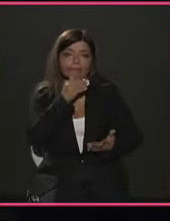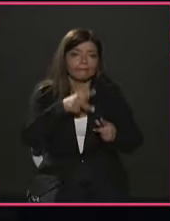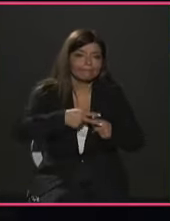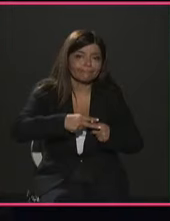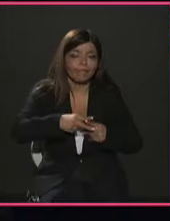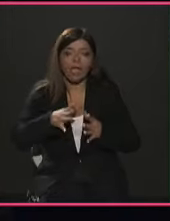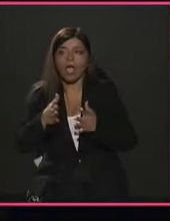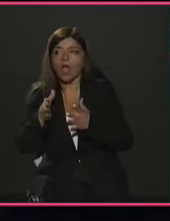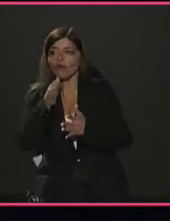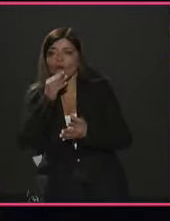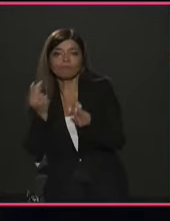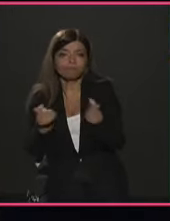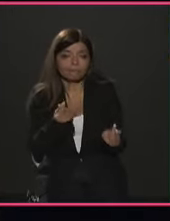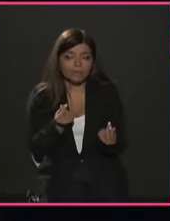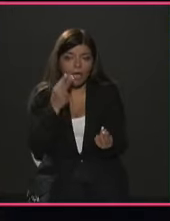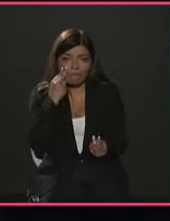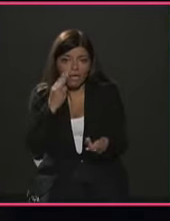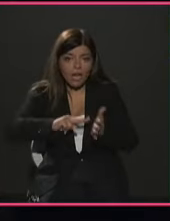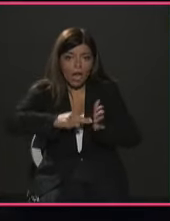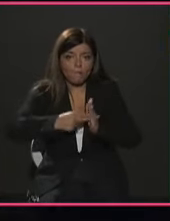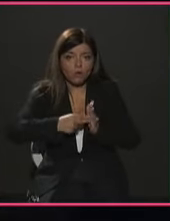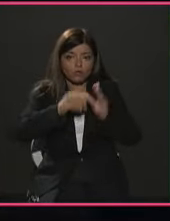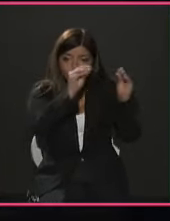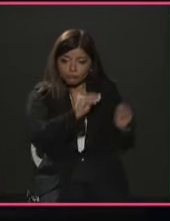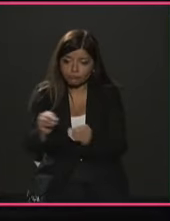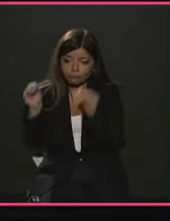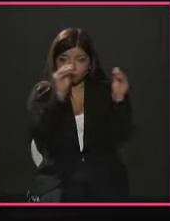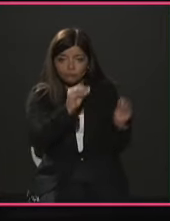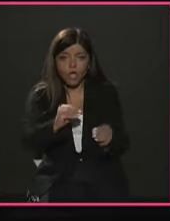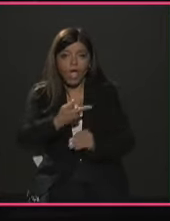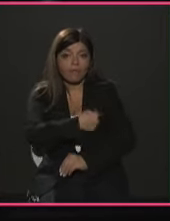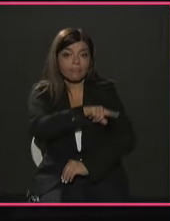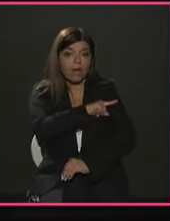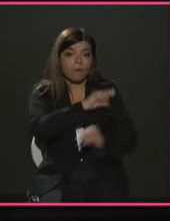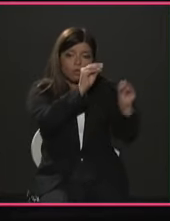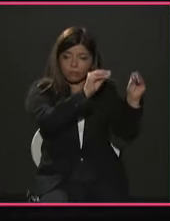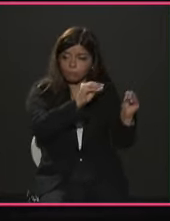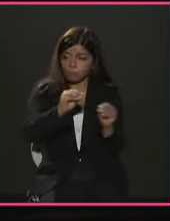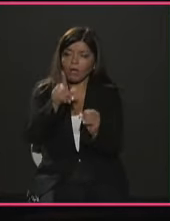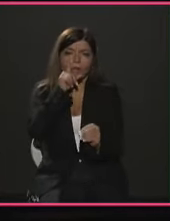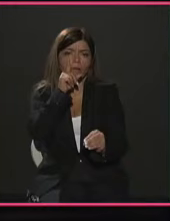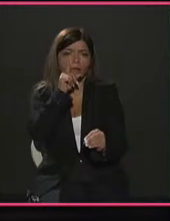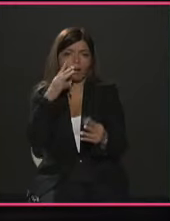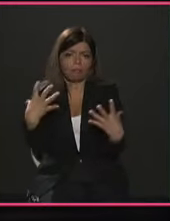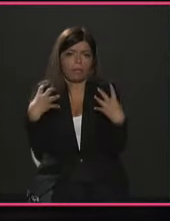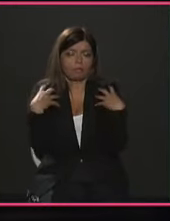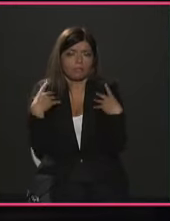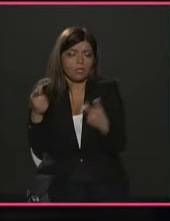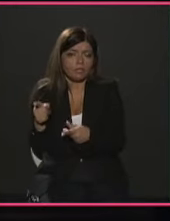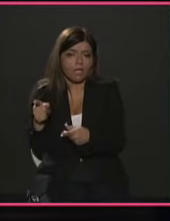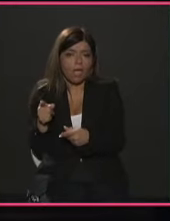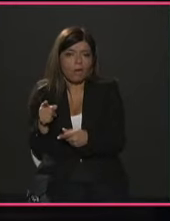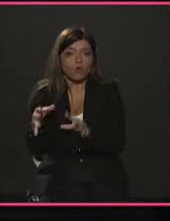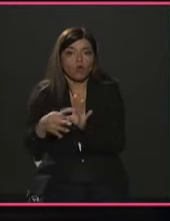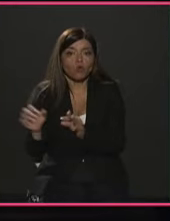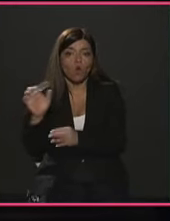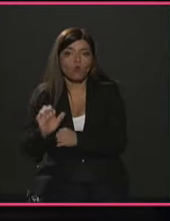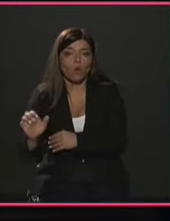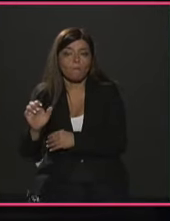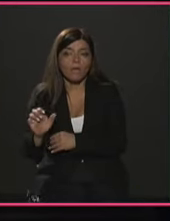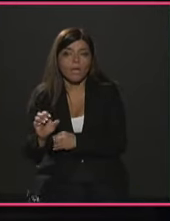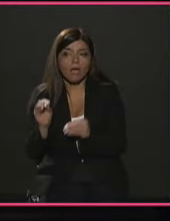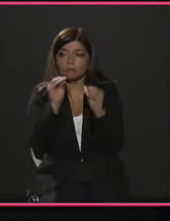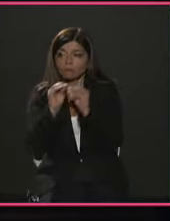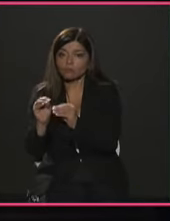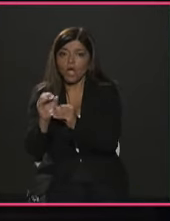poder ver este problema de la transferencia de poder la Unión Europea pasó el acta de la